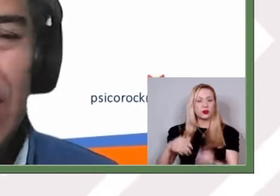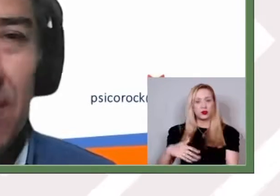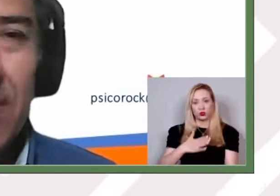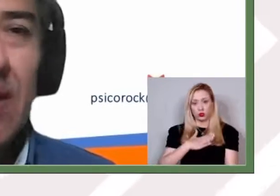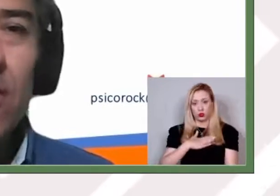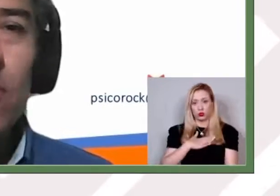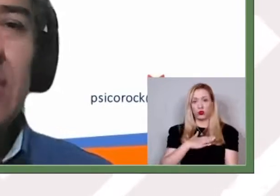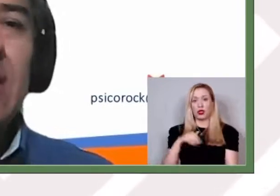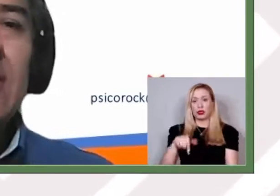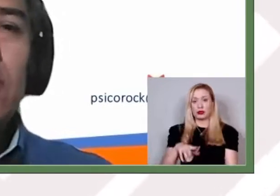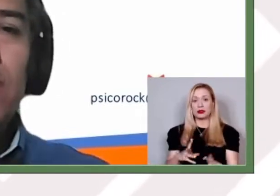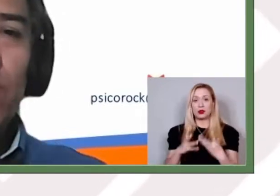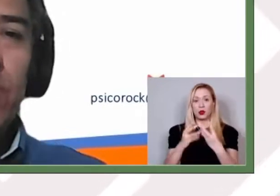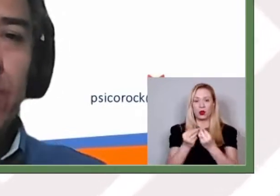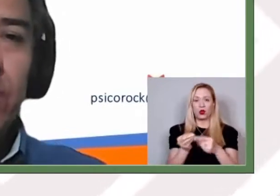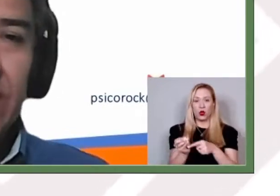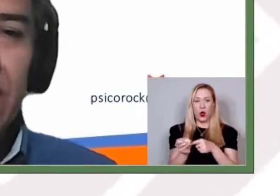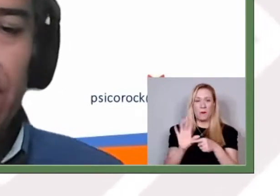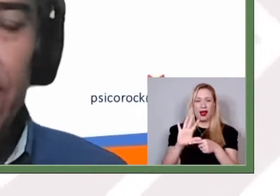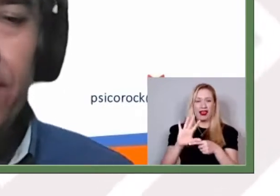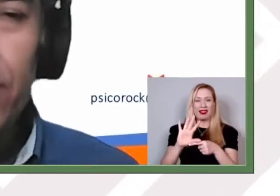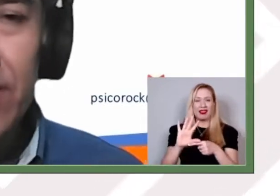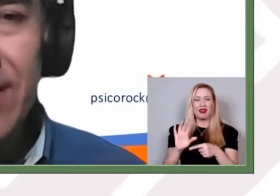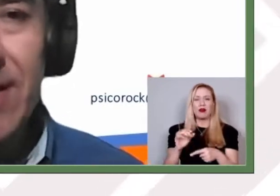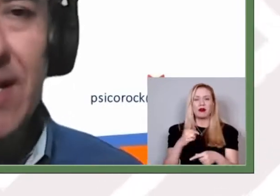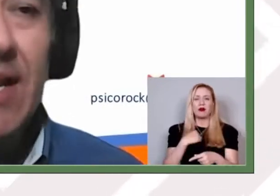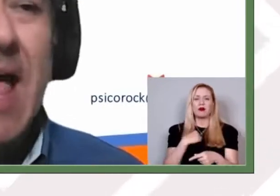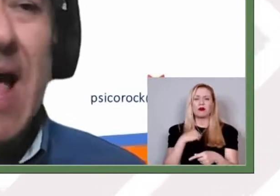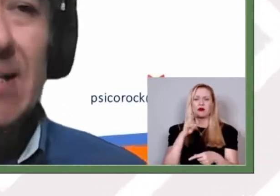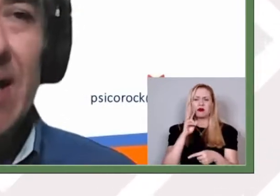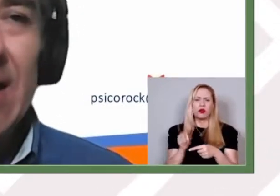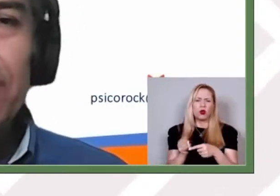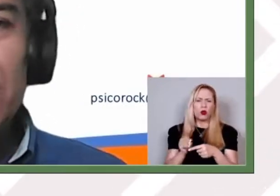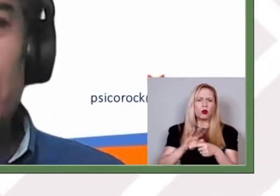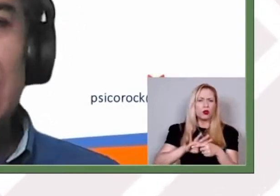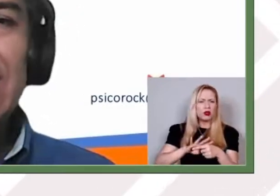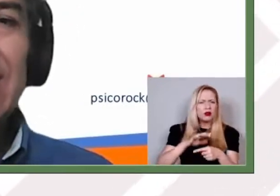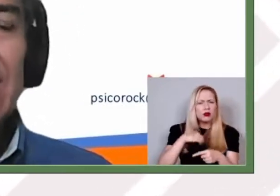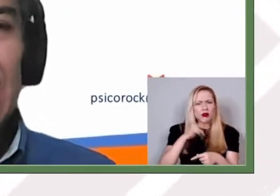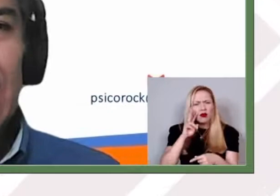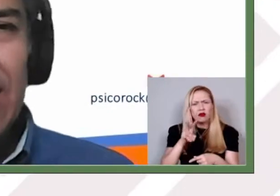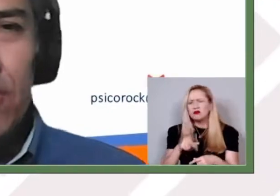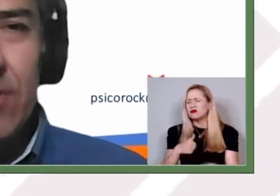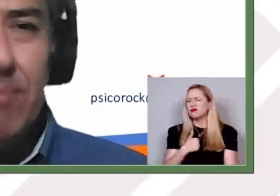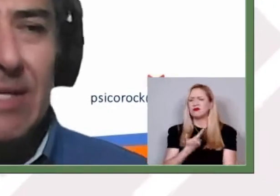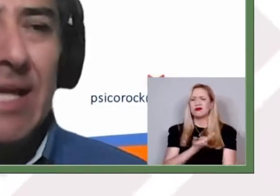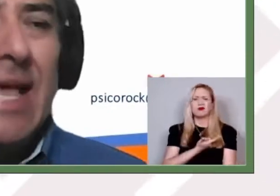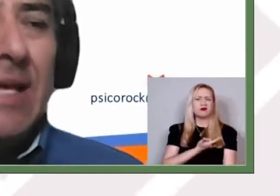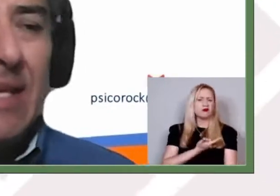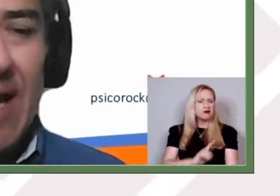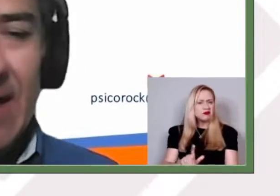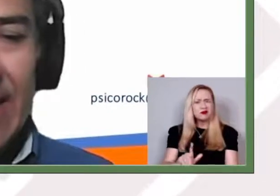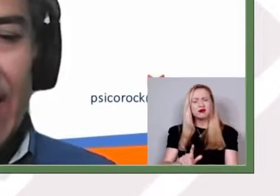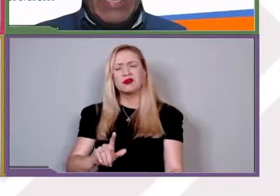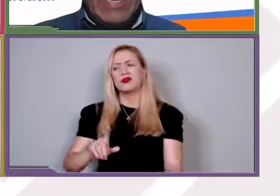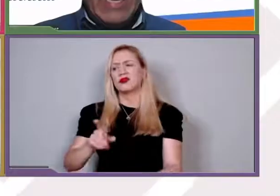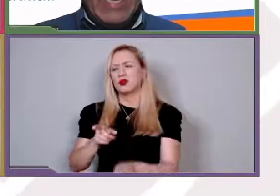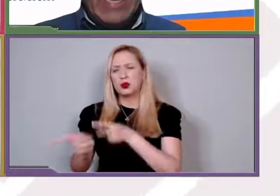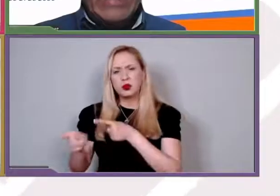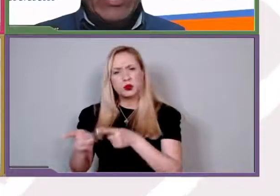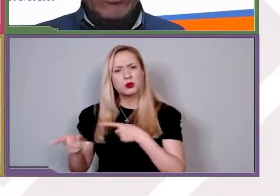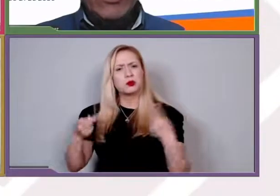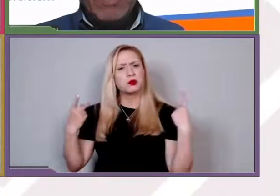soy totalmente en contra de estos prejuicios y estereotipos que se tienen hacia las personas de 60 años y más, ya